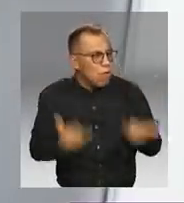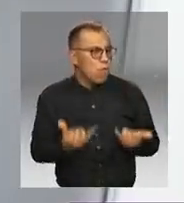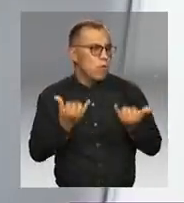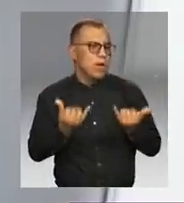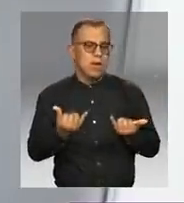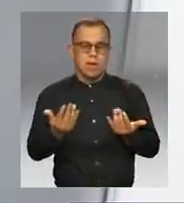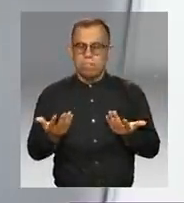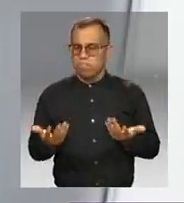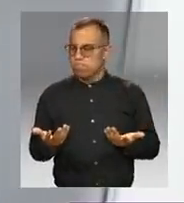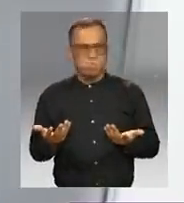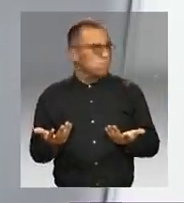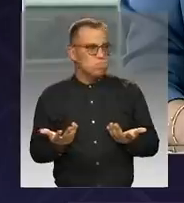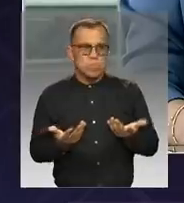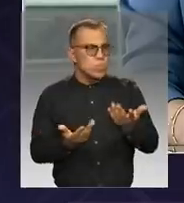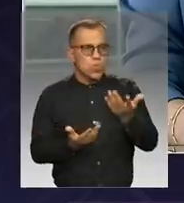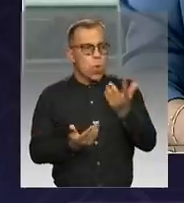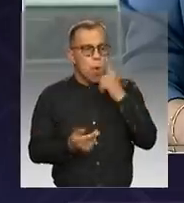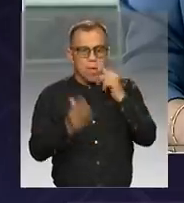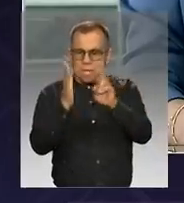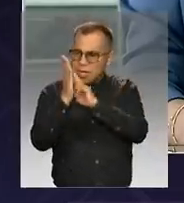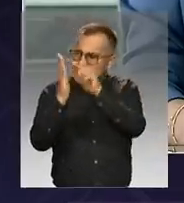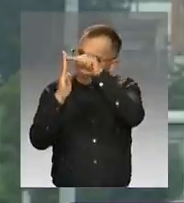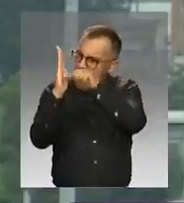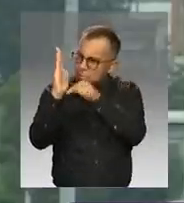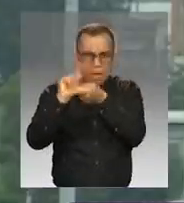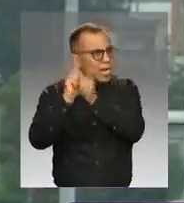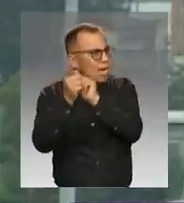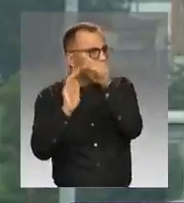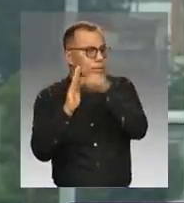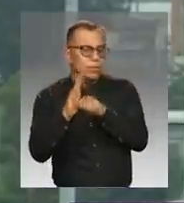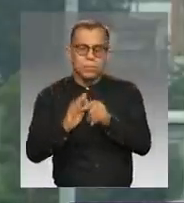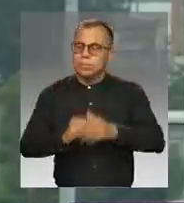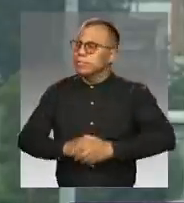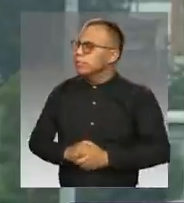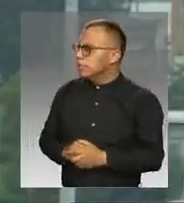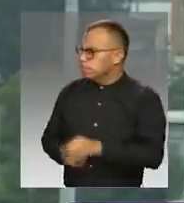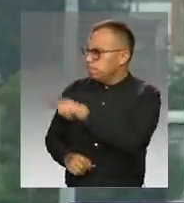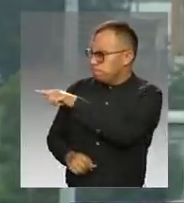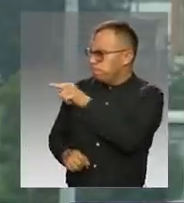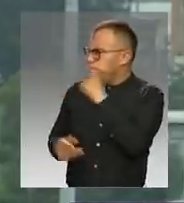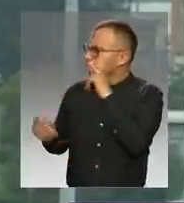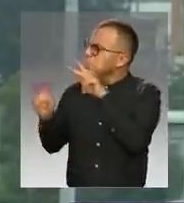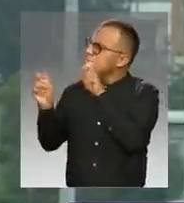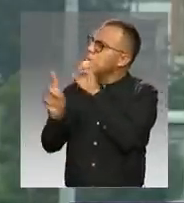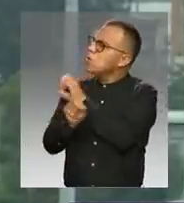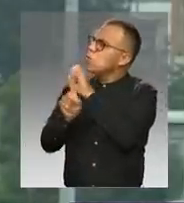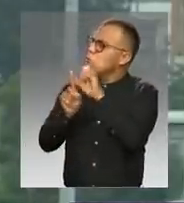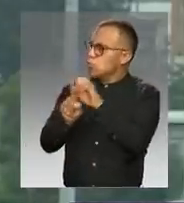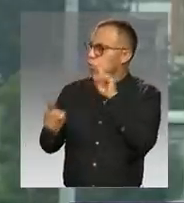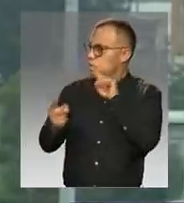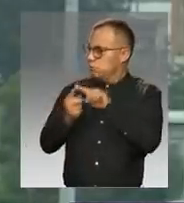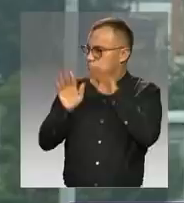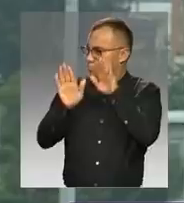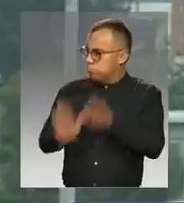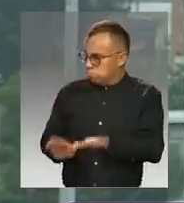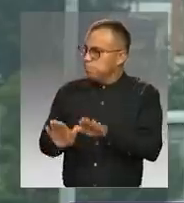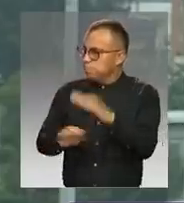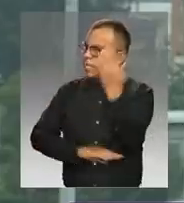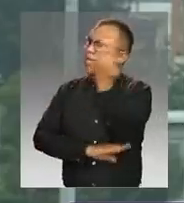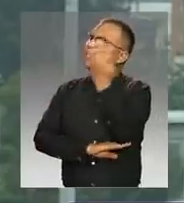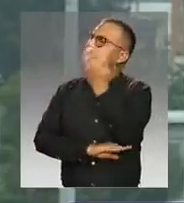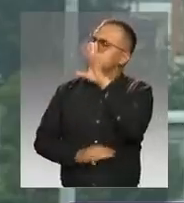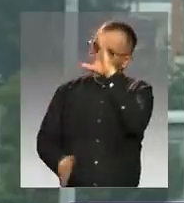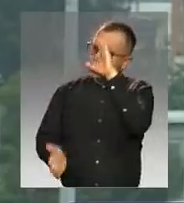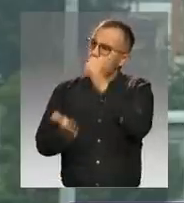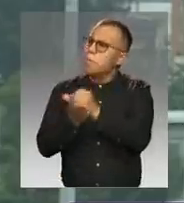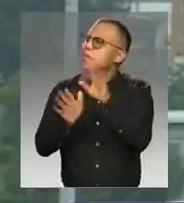a una inoperante reforma tributaria. Matador, hay un tema que convoca al sector cultural, específicamente al sector del cine. ¿Qué opina